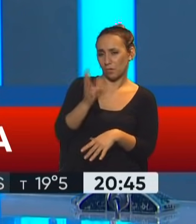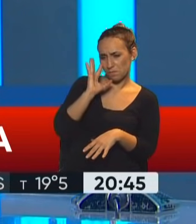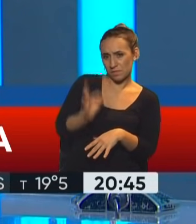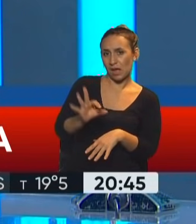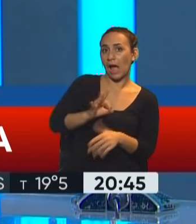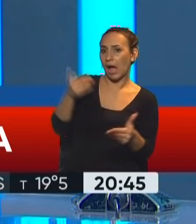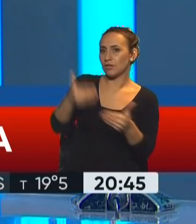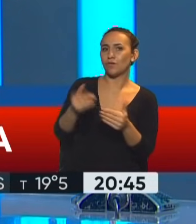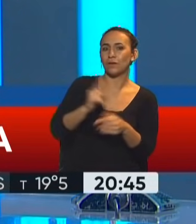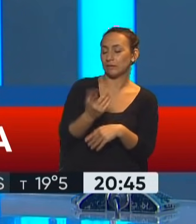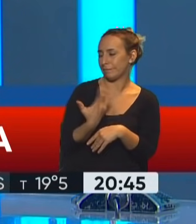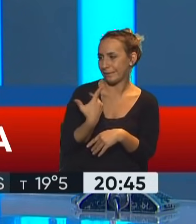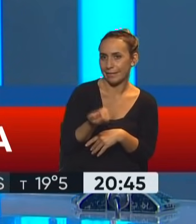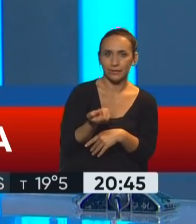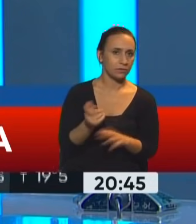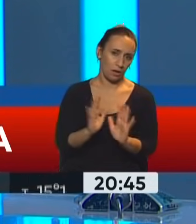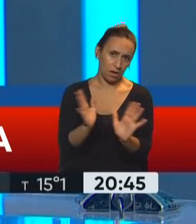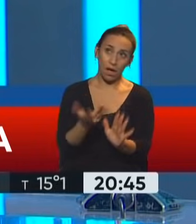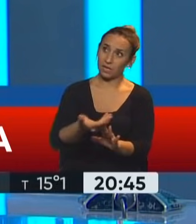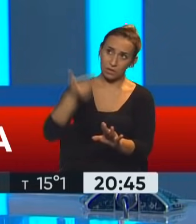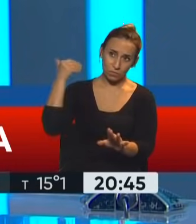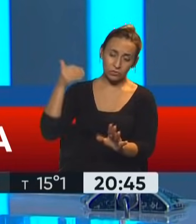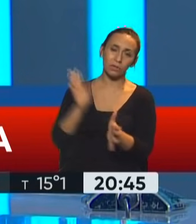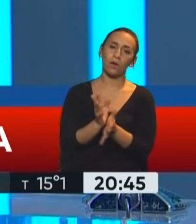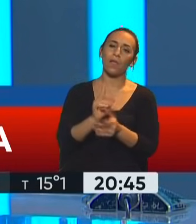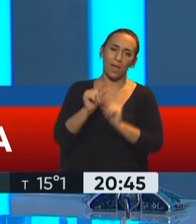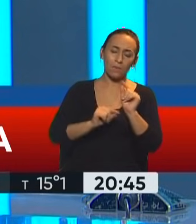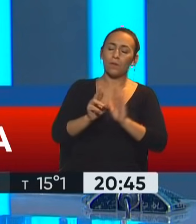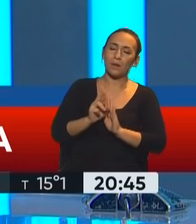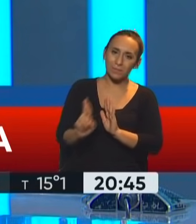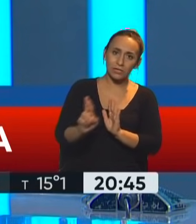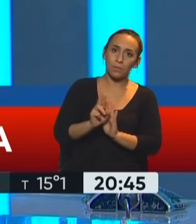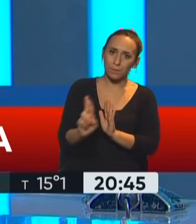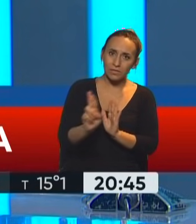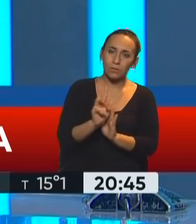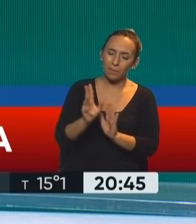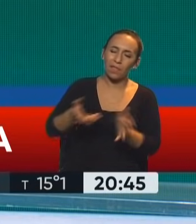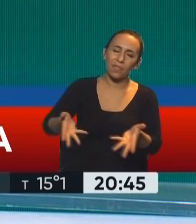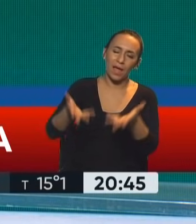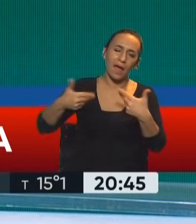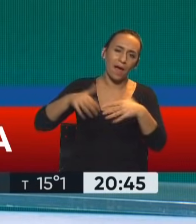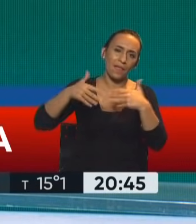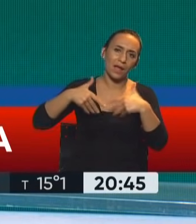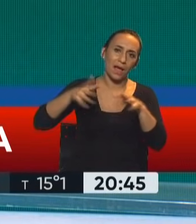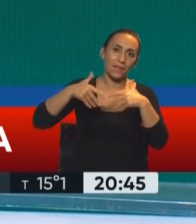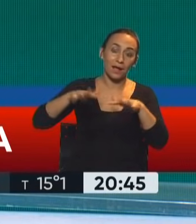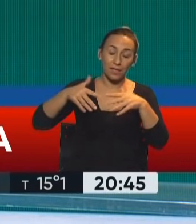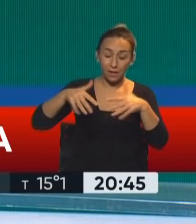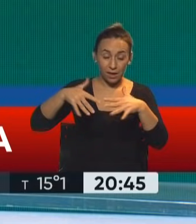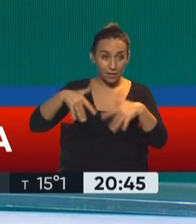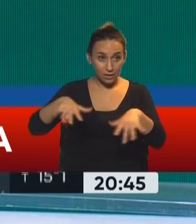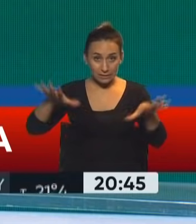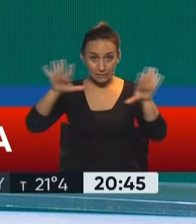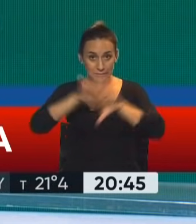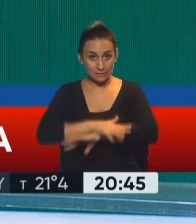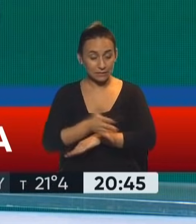día, es que se permiten y se dejan pasar cosas que realmente no son aceptables. Yo insisto, a mí me parece que eso tiene que ver con la concentración